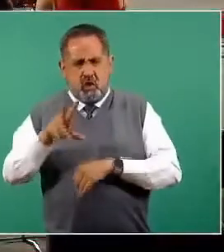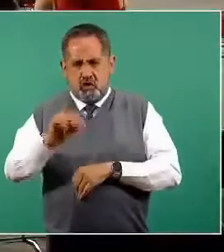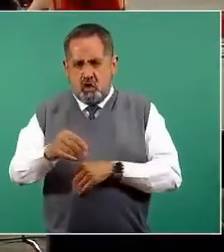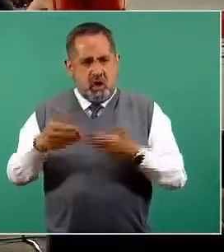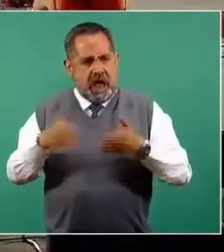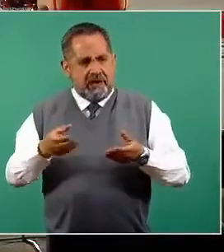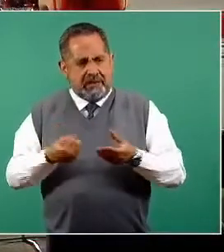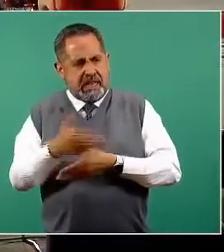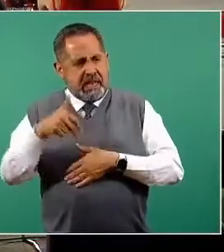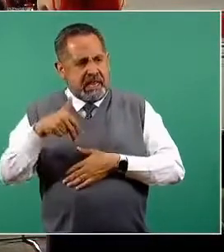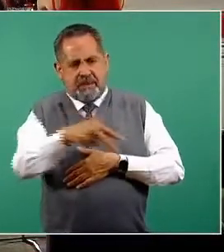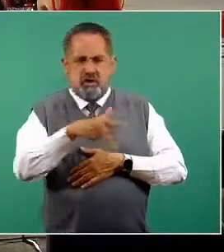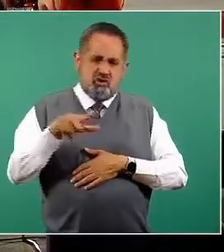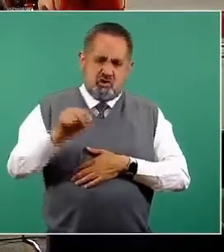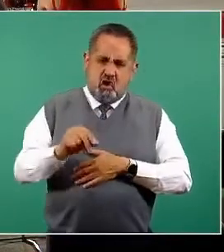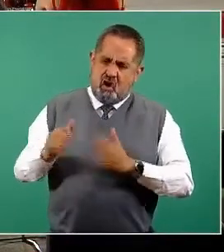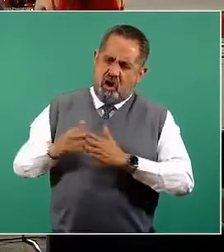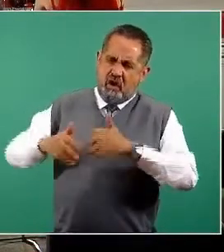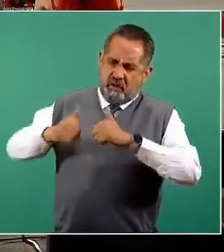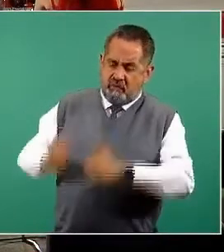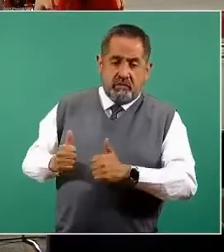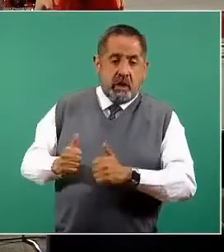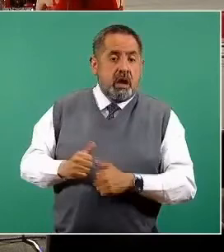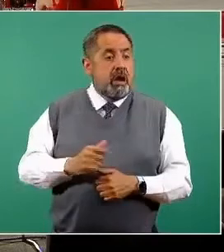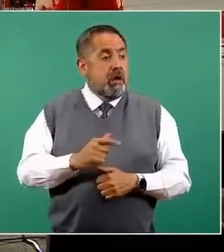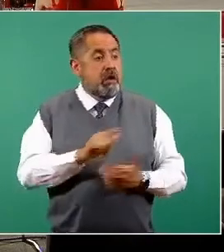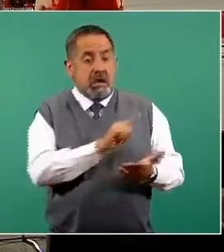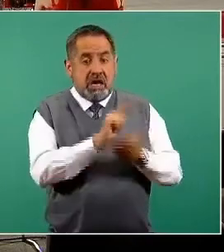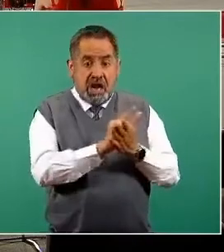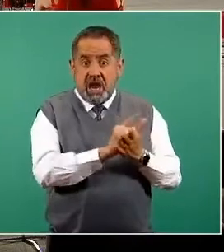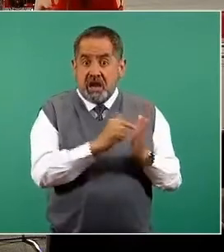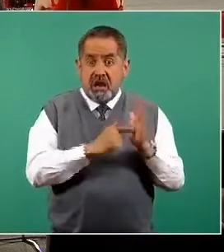ir a la escuela, es la persona